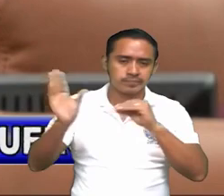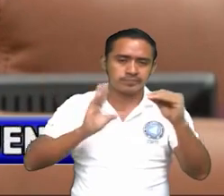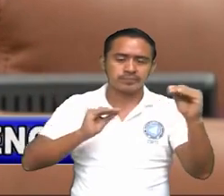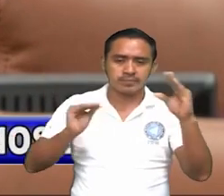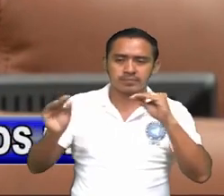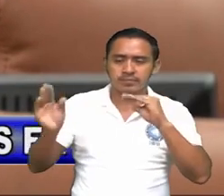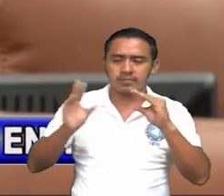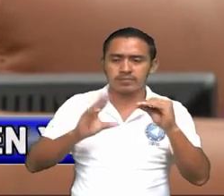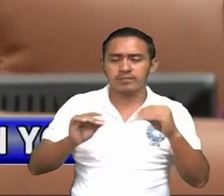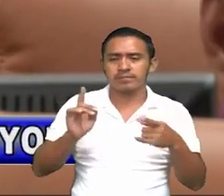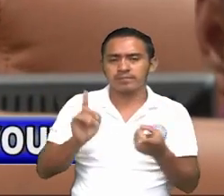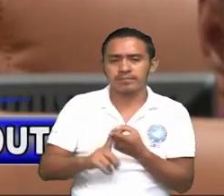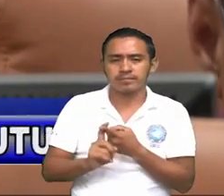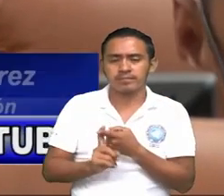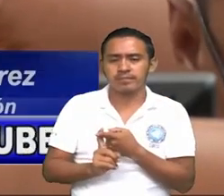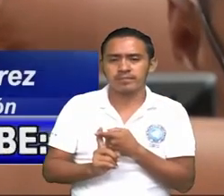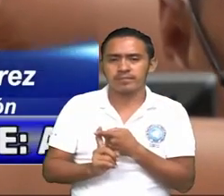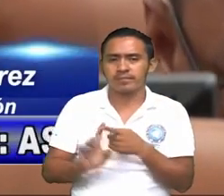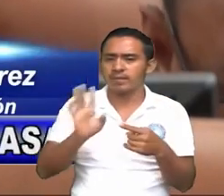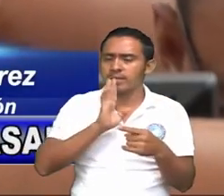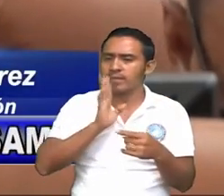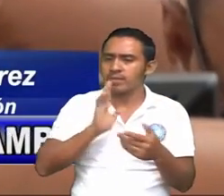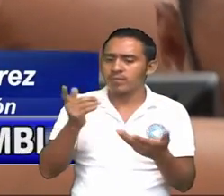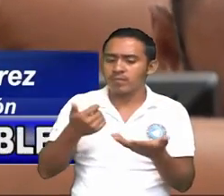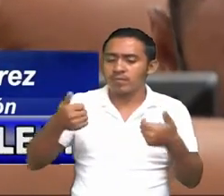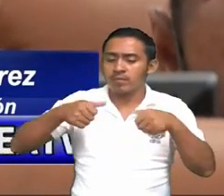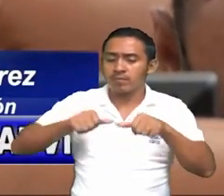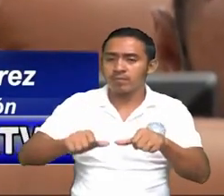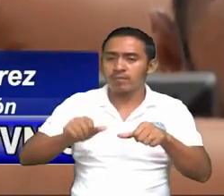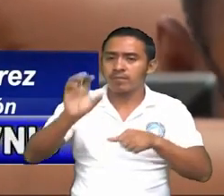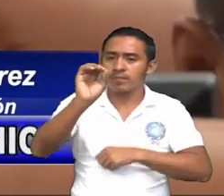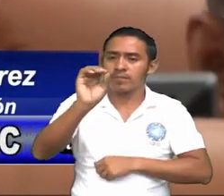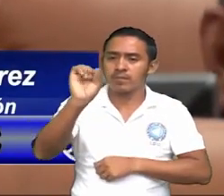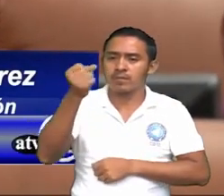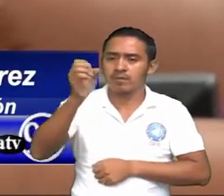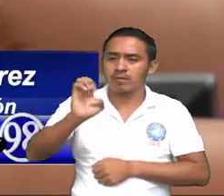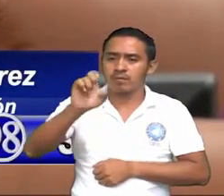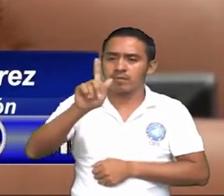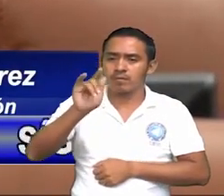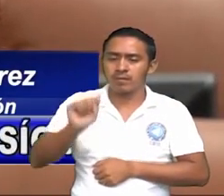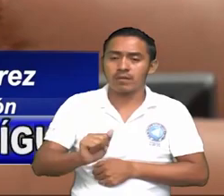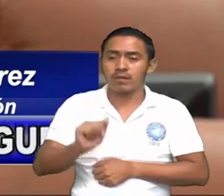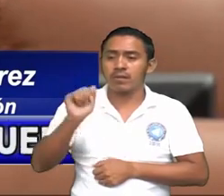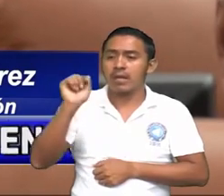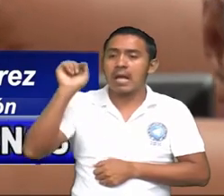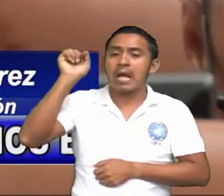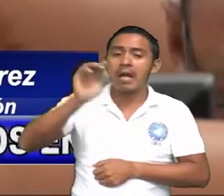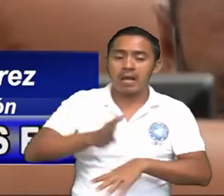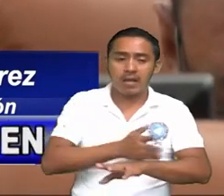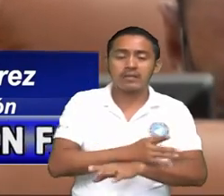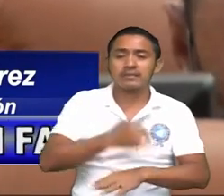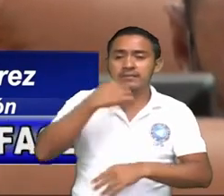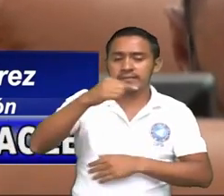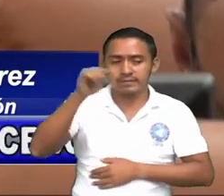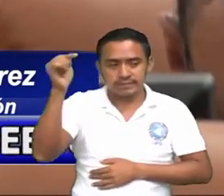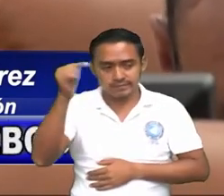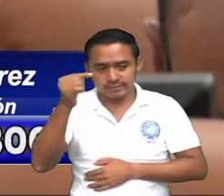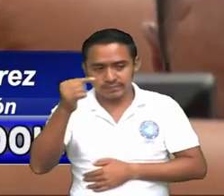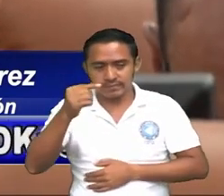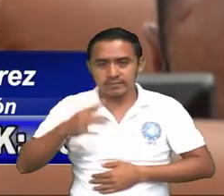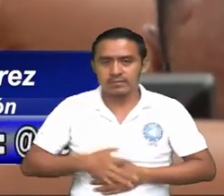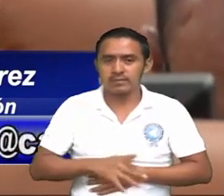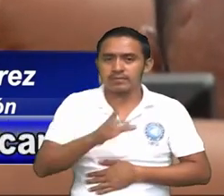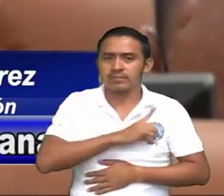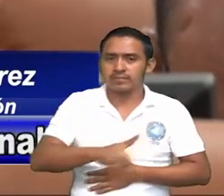cuando discutimos el tratado con Osetia, uno de los argumentos que esgrimió